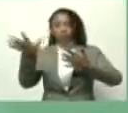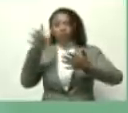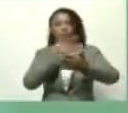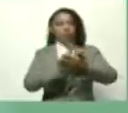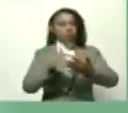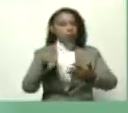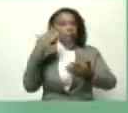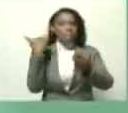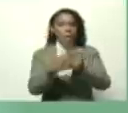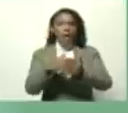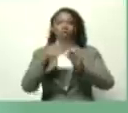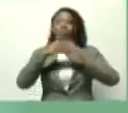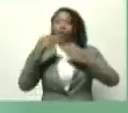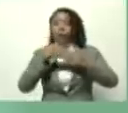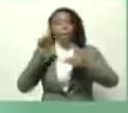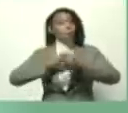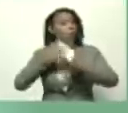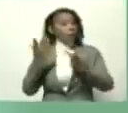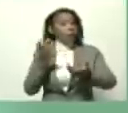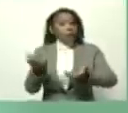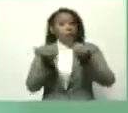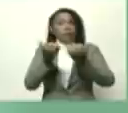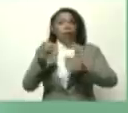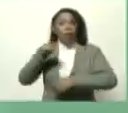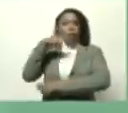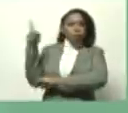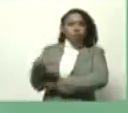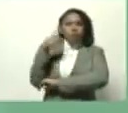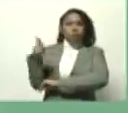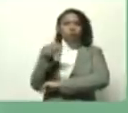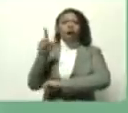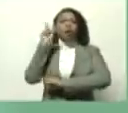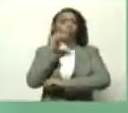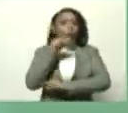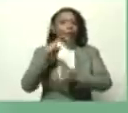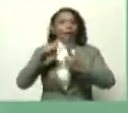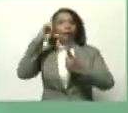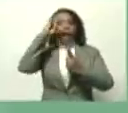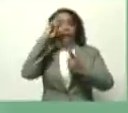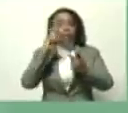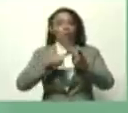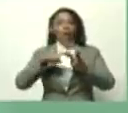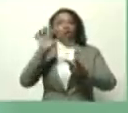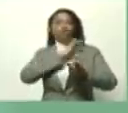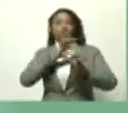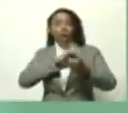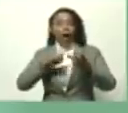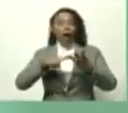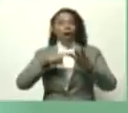de miles de dólares, pues prenden los ventiladores de Twitter, los ventiladores de Instagram, las redes sociales, las